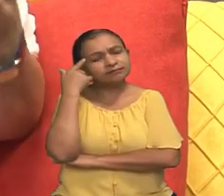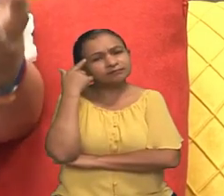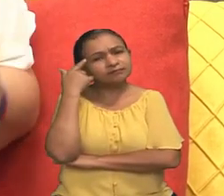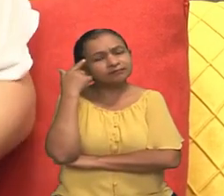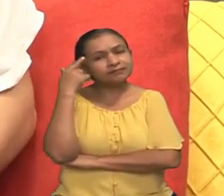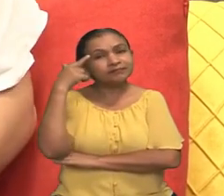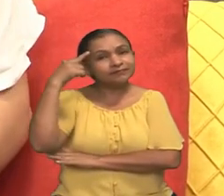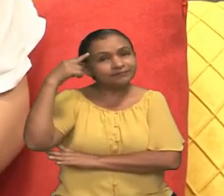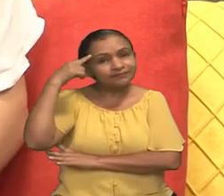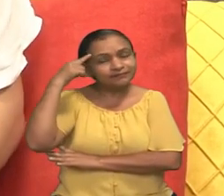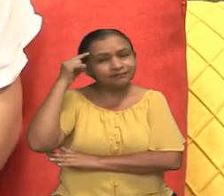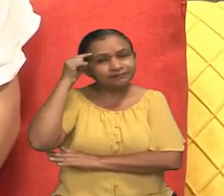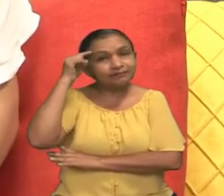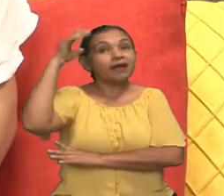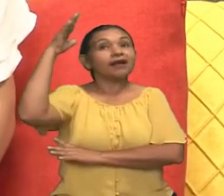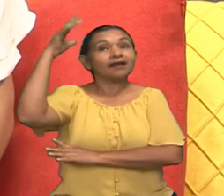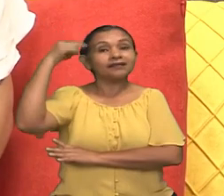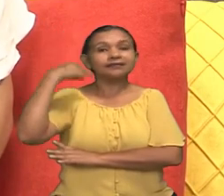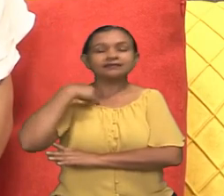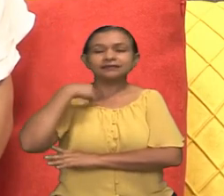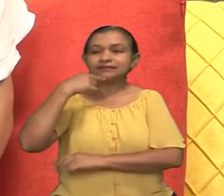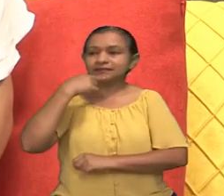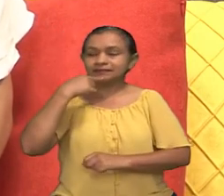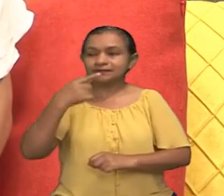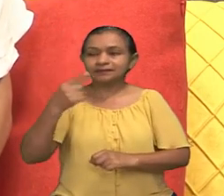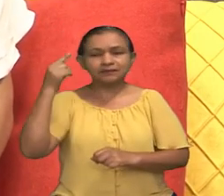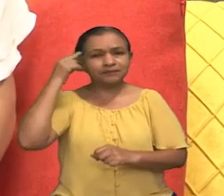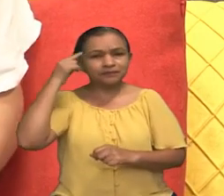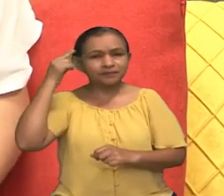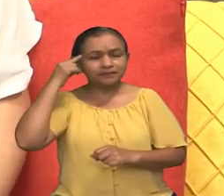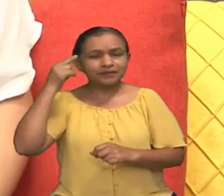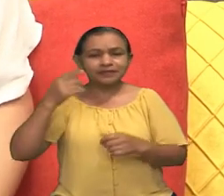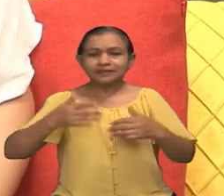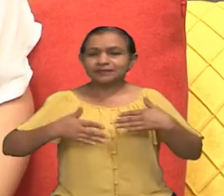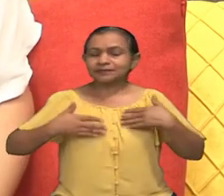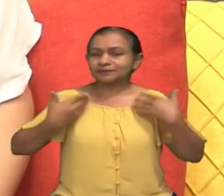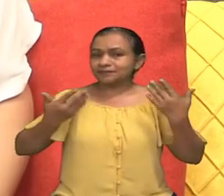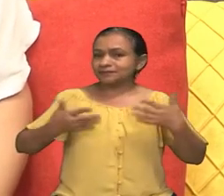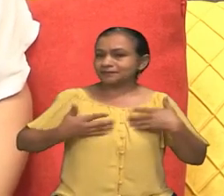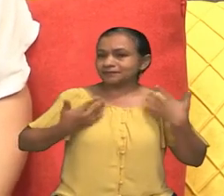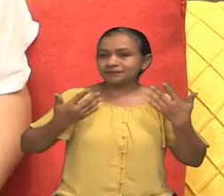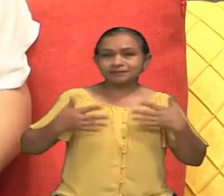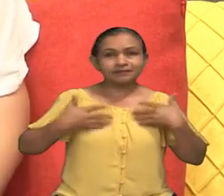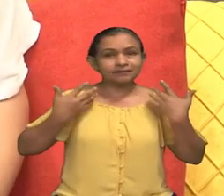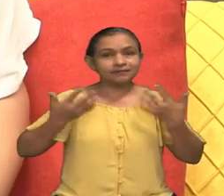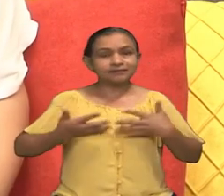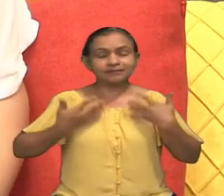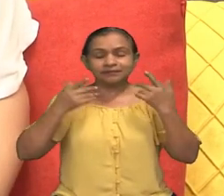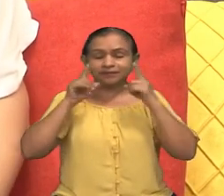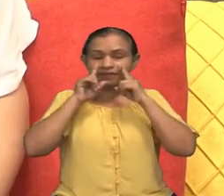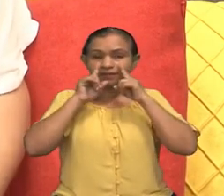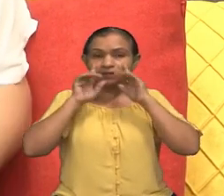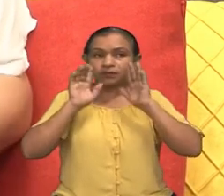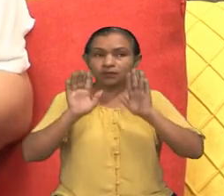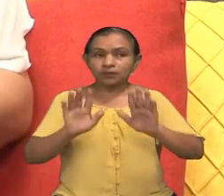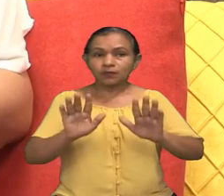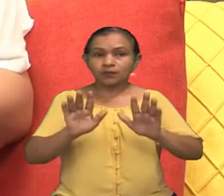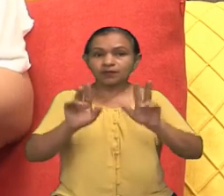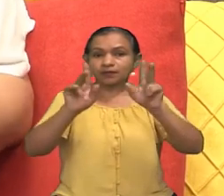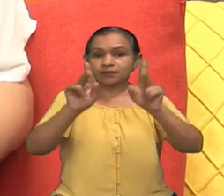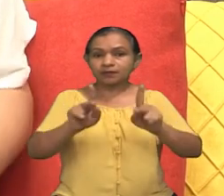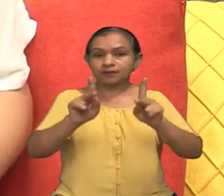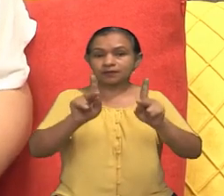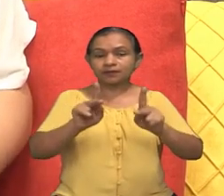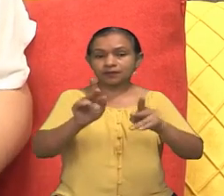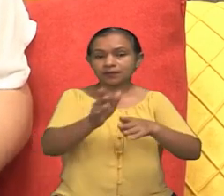se me vino a la mente y pensé qué satisfacción es cuidar a alguien que